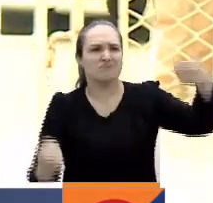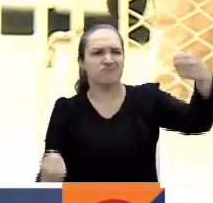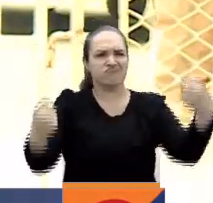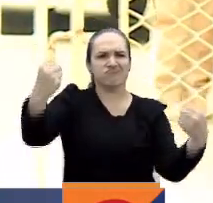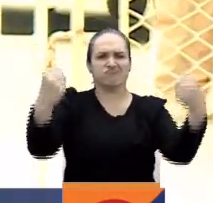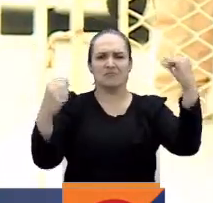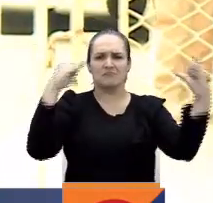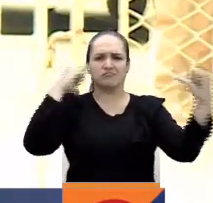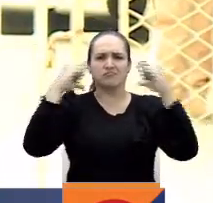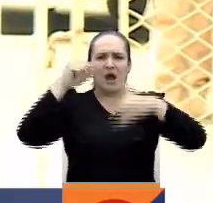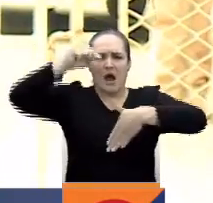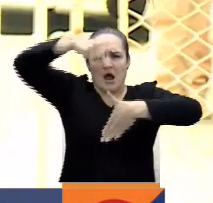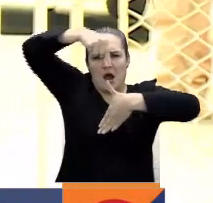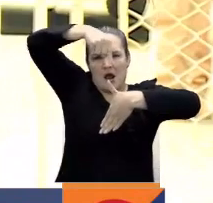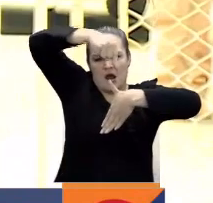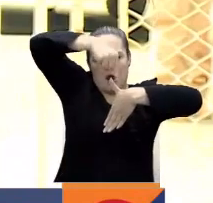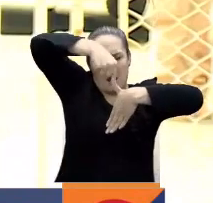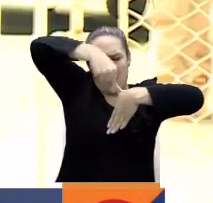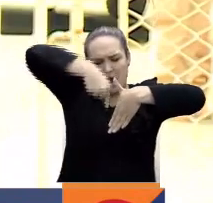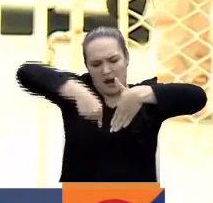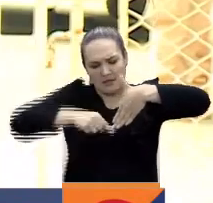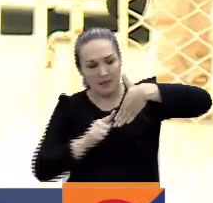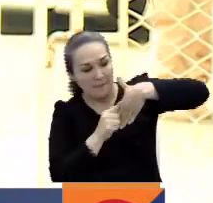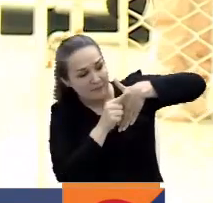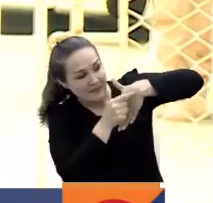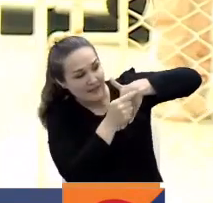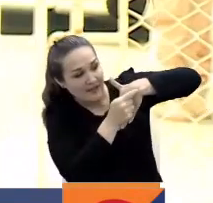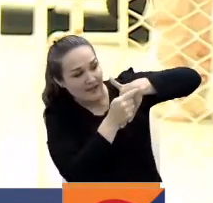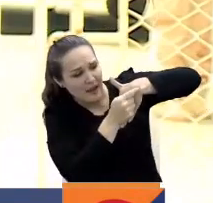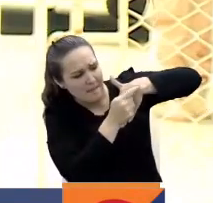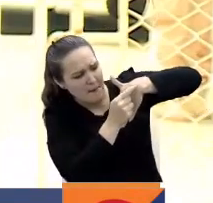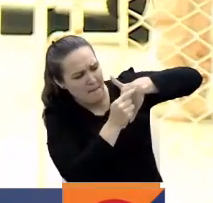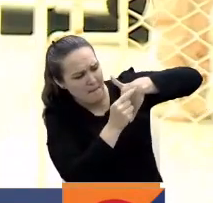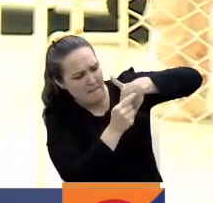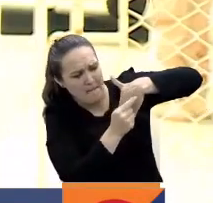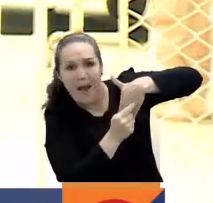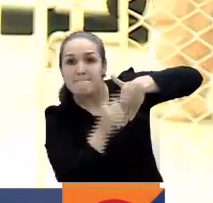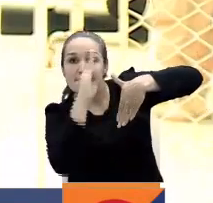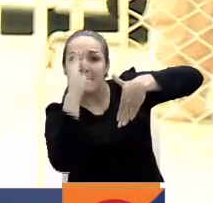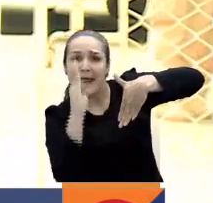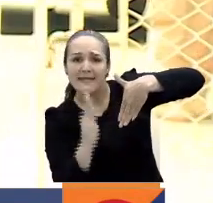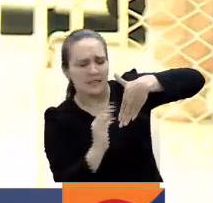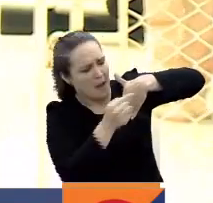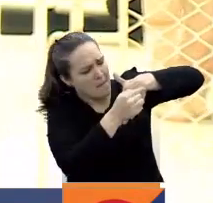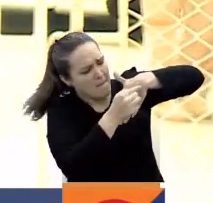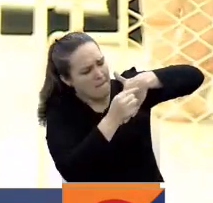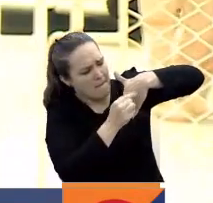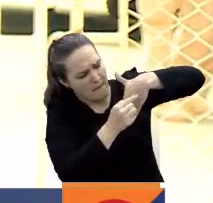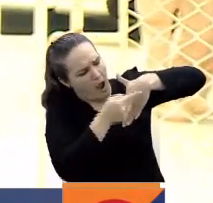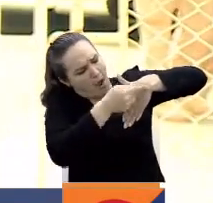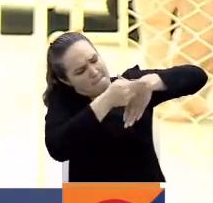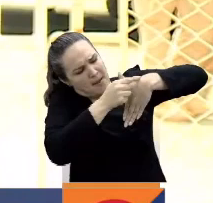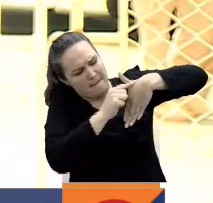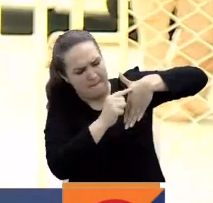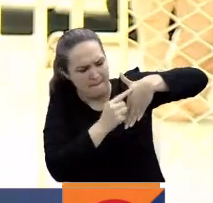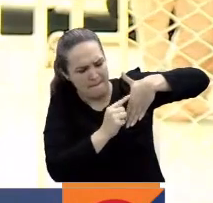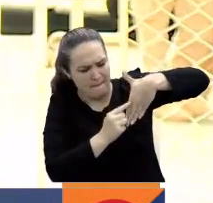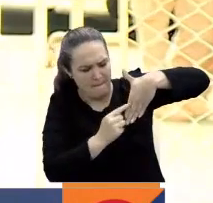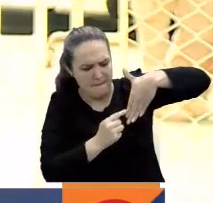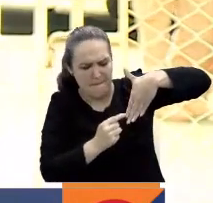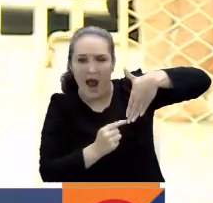a Georgetown por un lado, incluso hasta el Brasil, y por el otro lado hasta la Patagonia, donde los